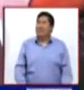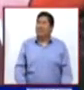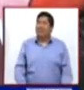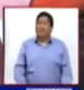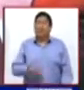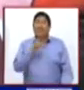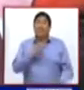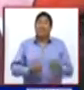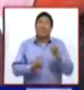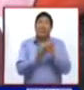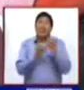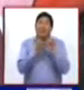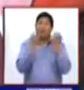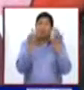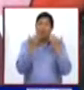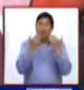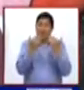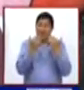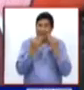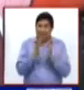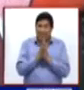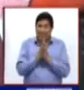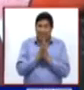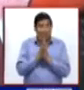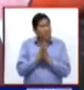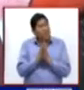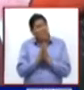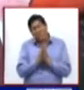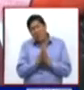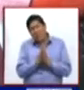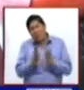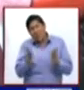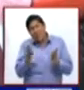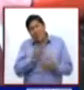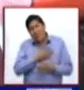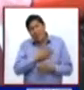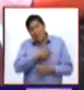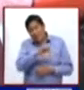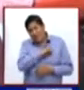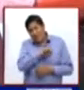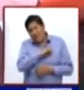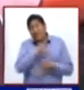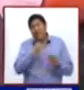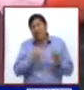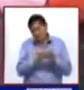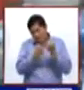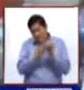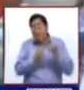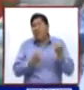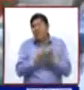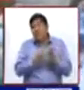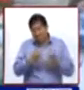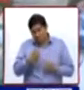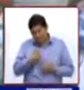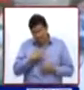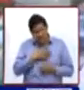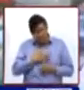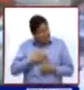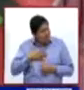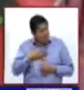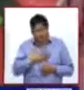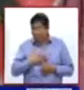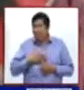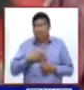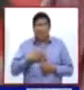Los que me han apoyado, muchas gracias. Si ustedes me quieren apoyarme, apóyenme. De siempre yo voy a